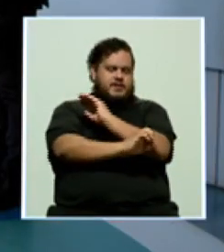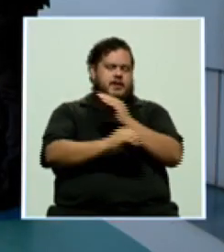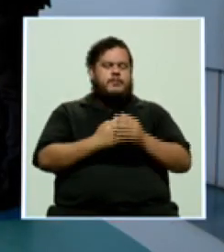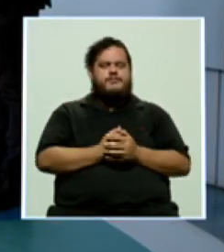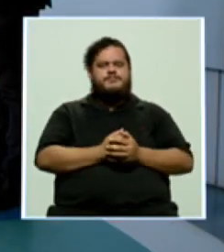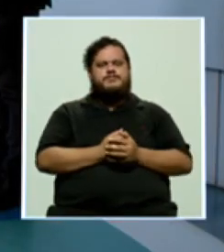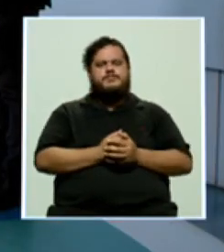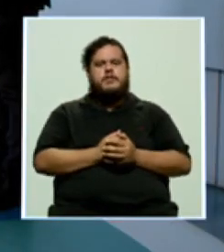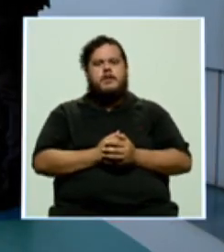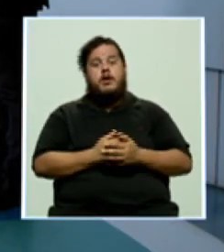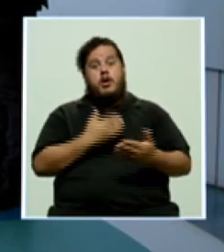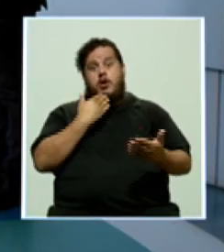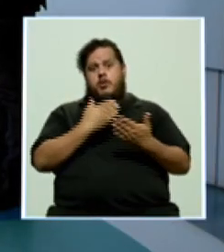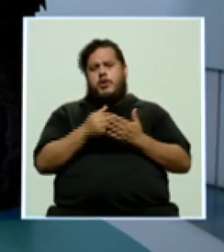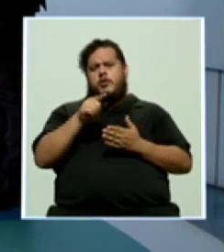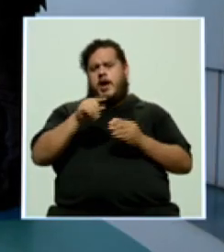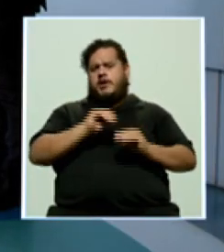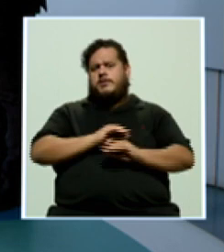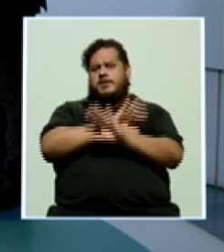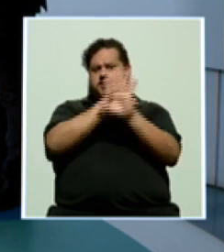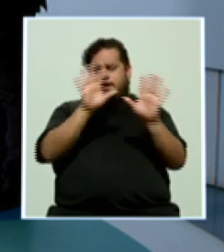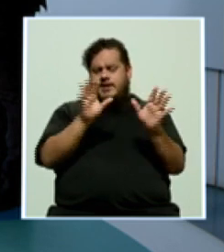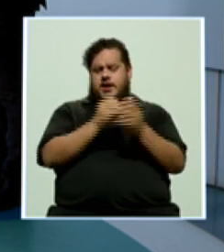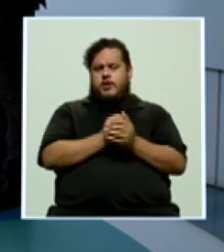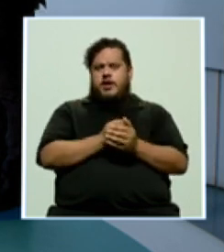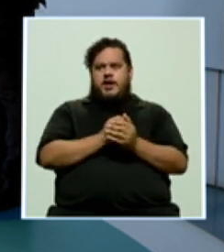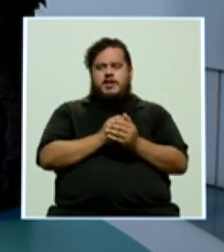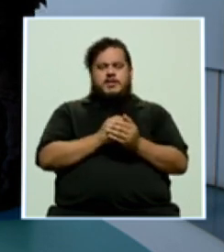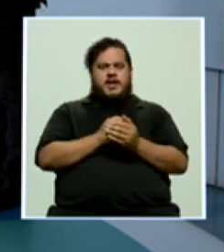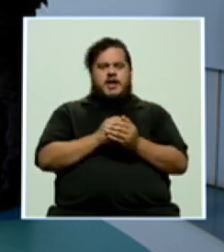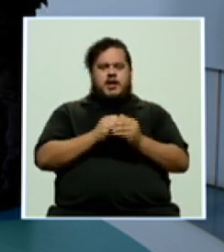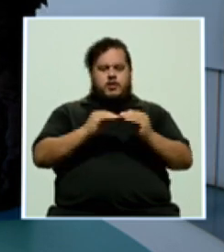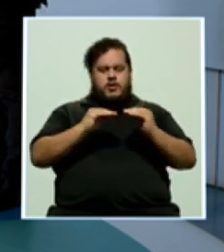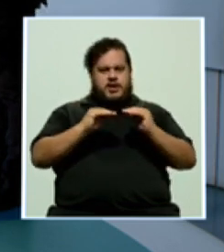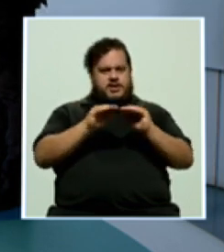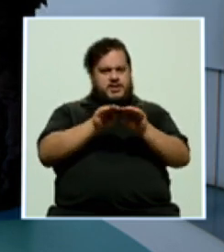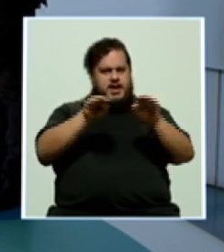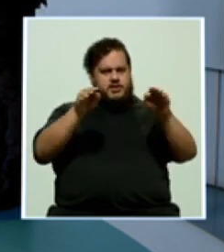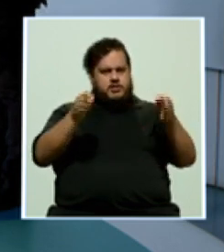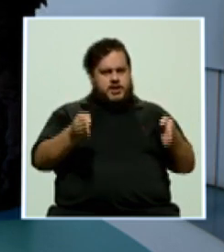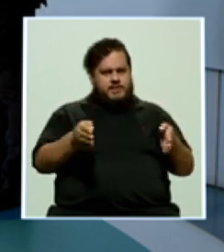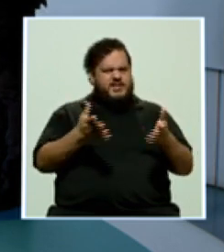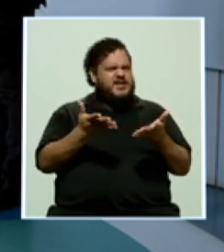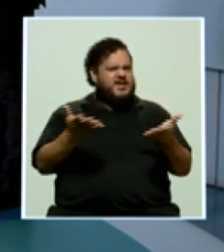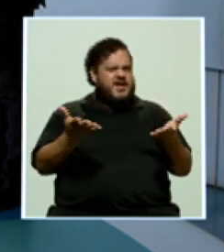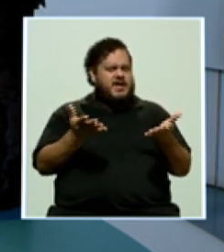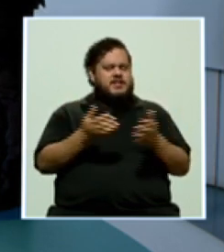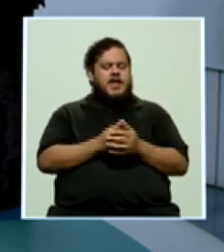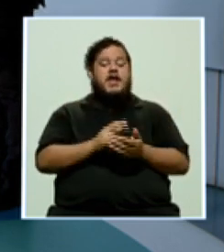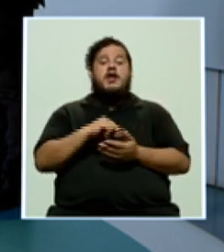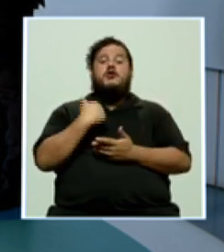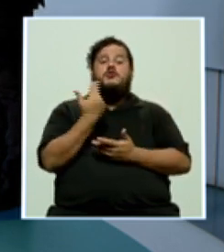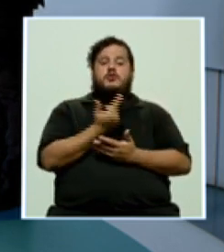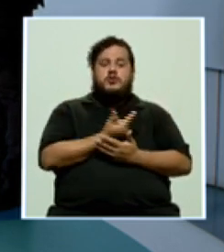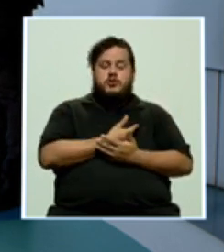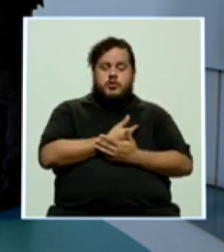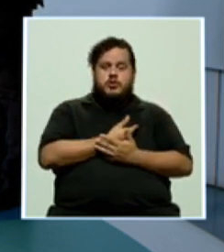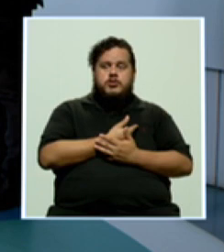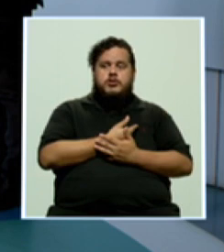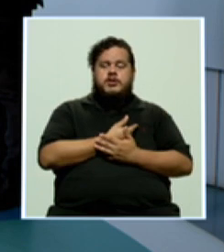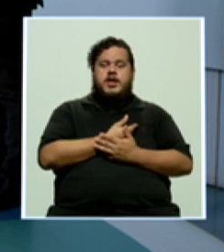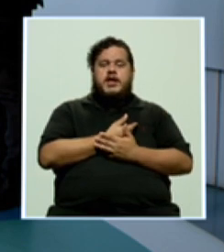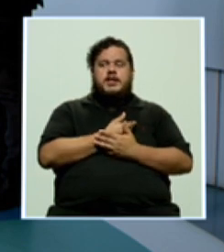David, aquí lo que está claro es que lo que está sobre la mesa es que nosotros estamos acudiendo a un